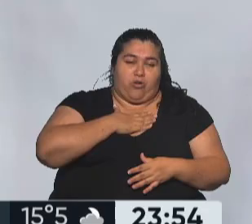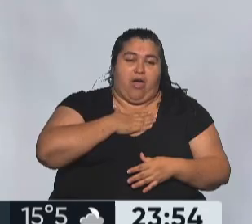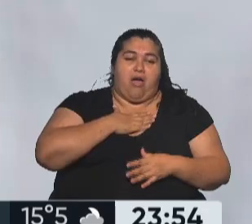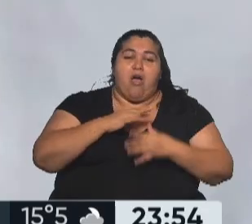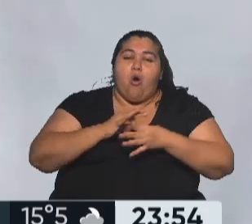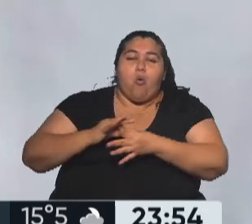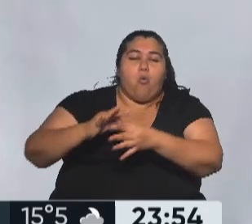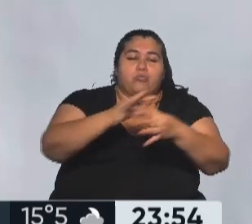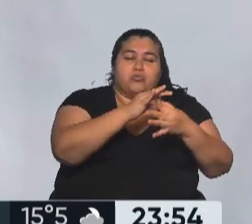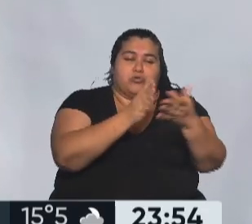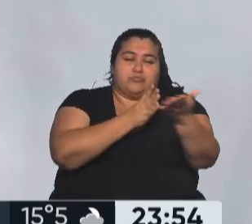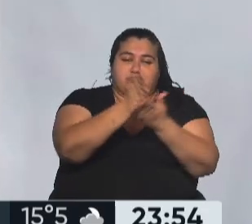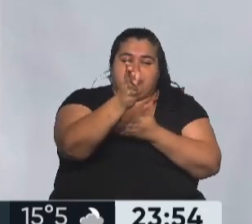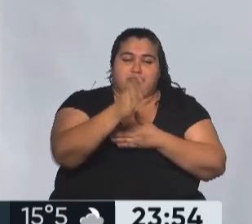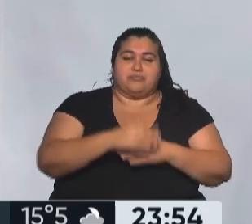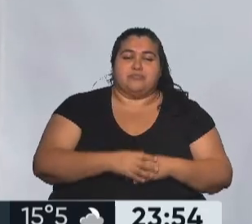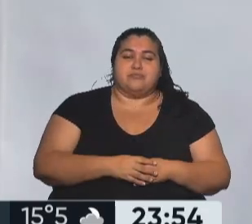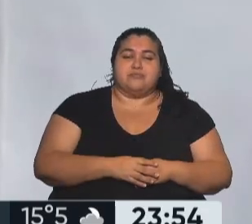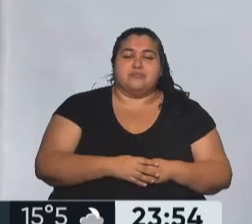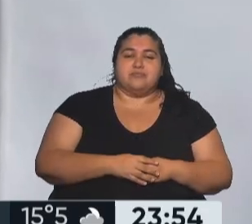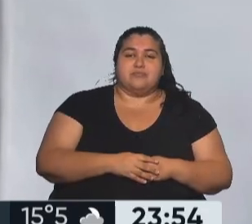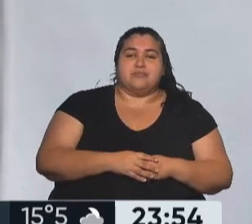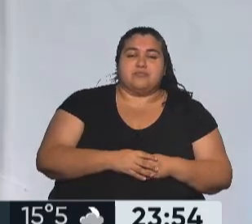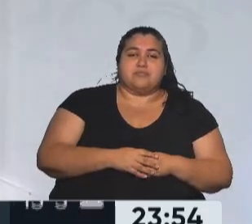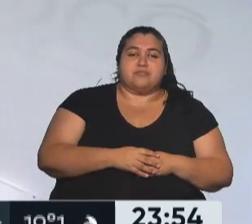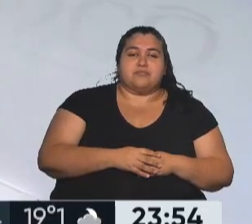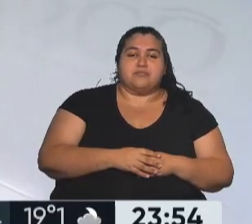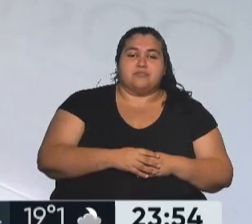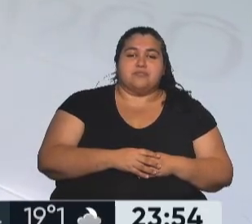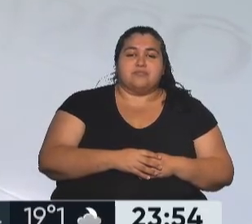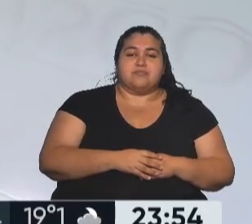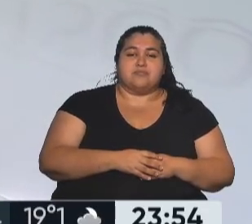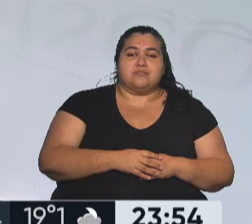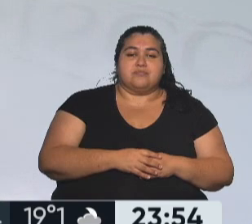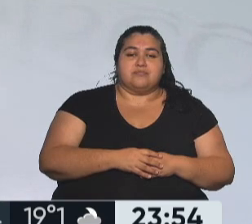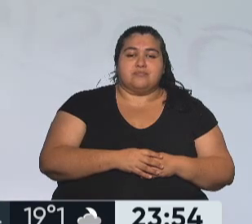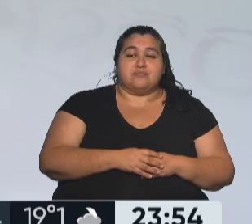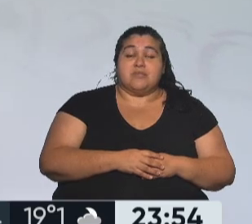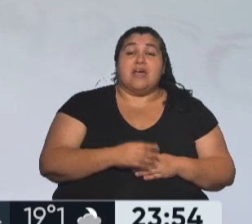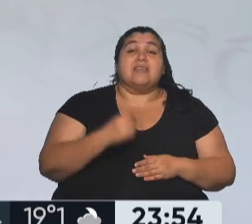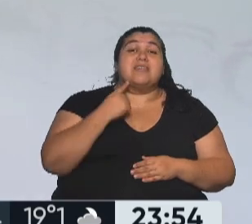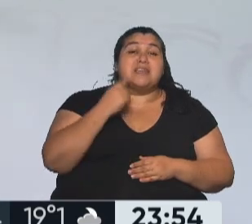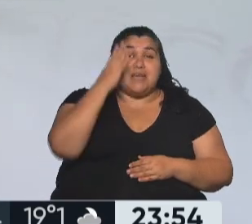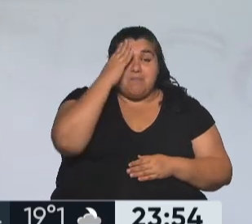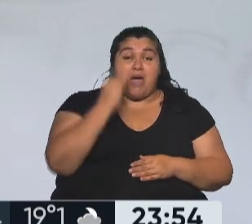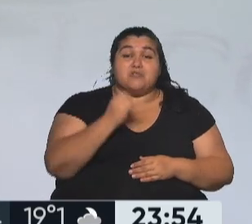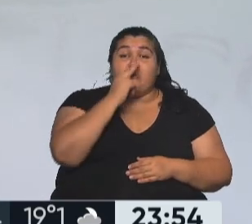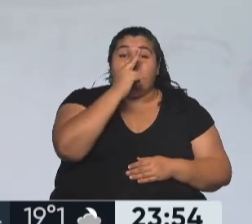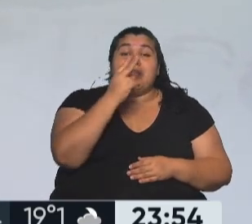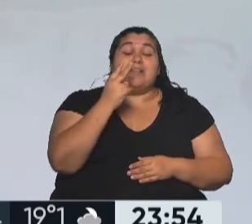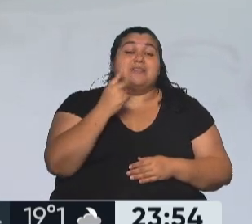la eternidad. Asumió el 13 de marzo de 2013,